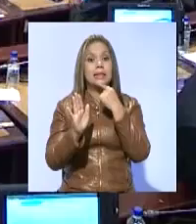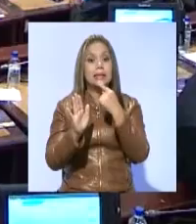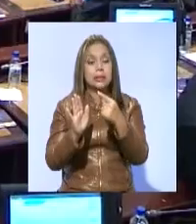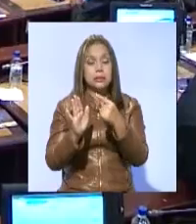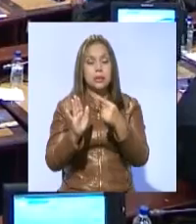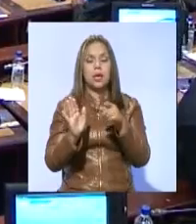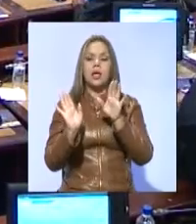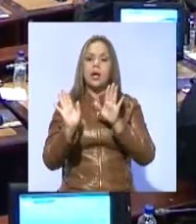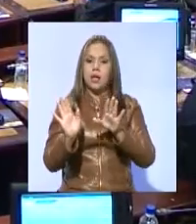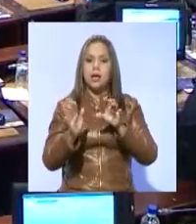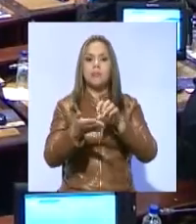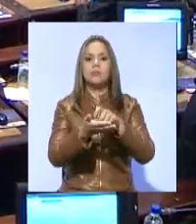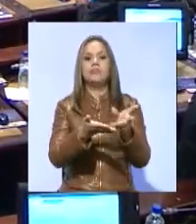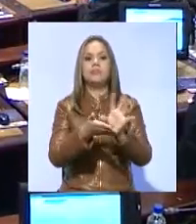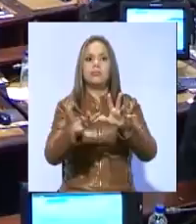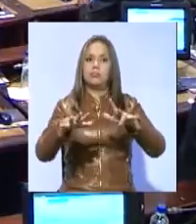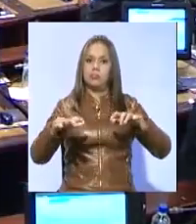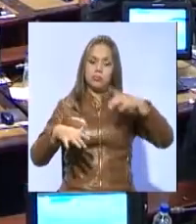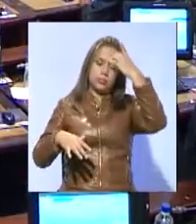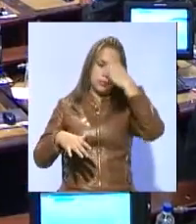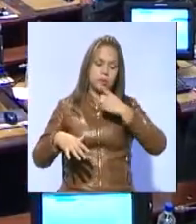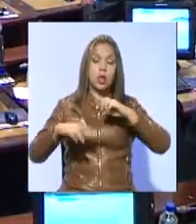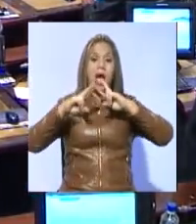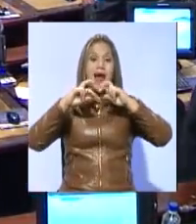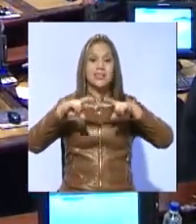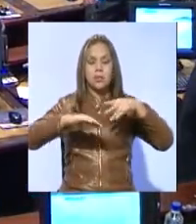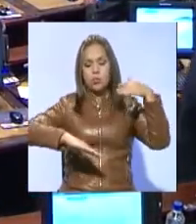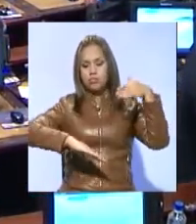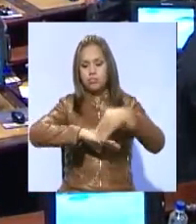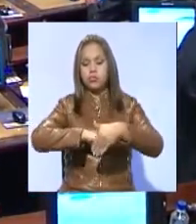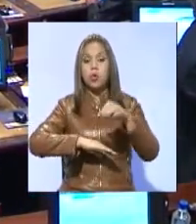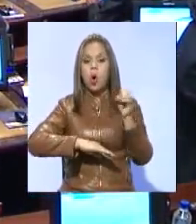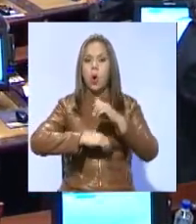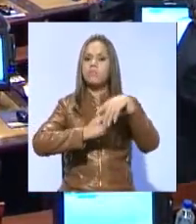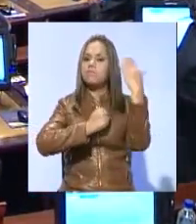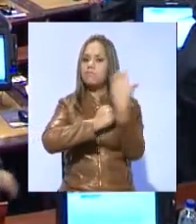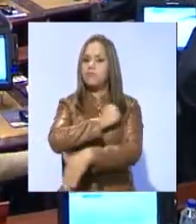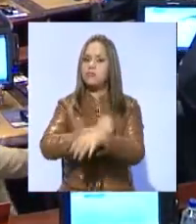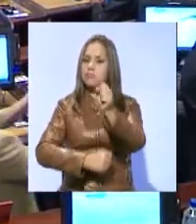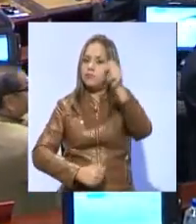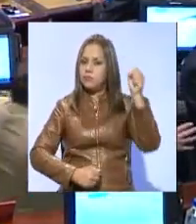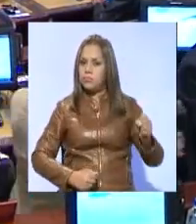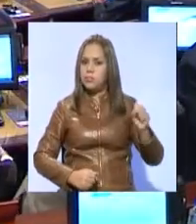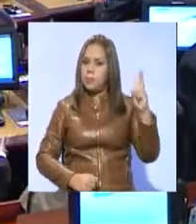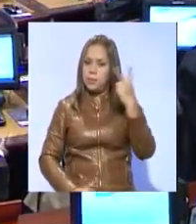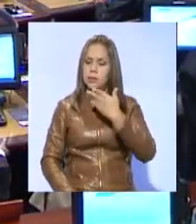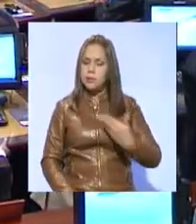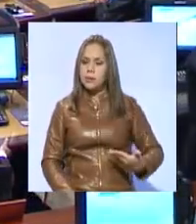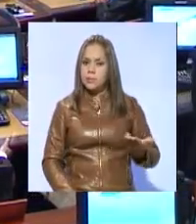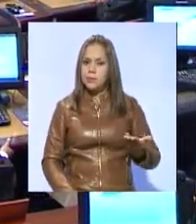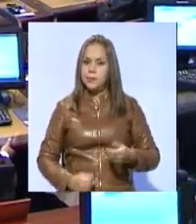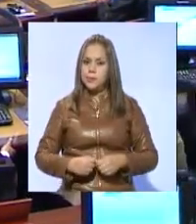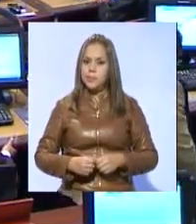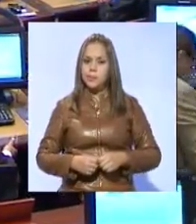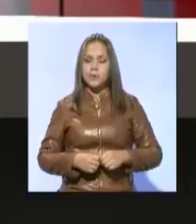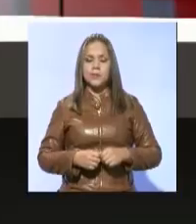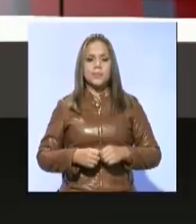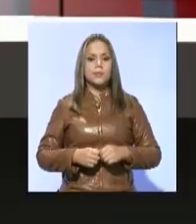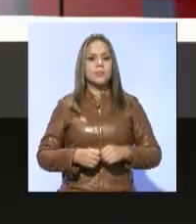Asamblea que decida si archiva o da paso a la censura y destitución de Jorge Glass. Ricardo Bravo, TVL